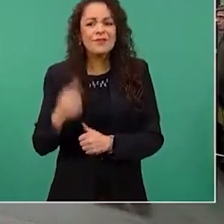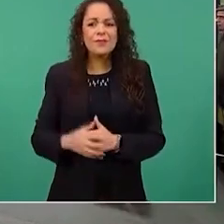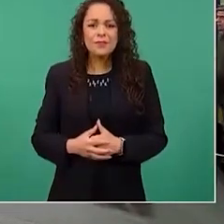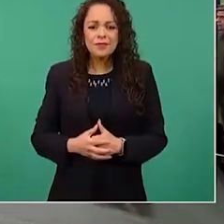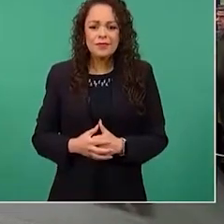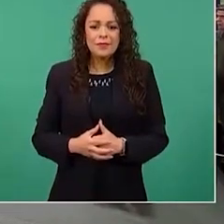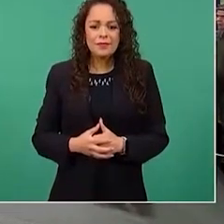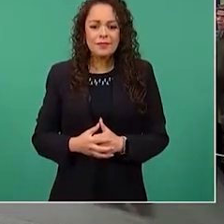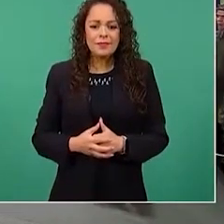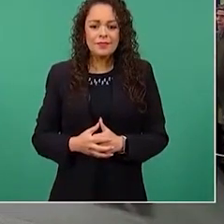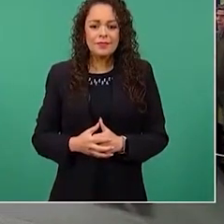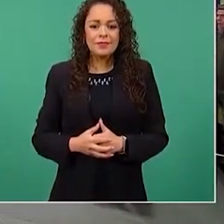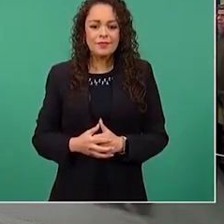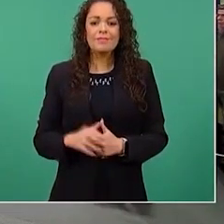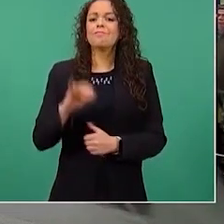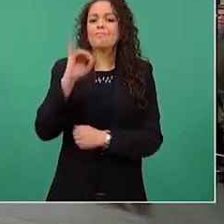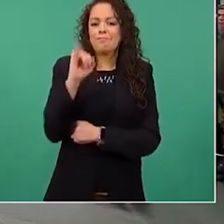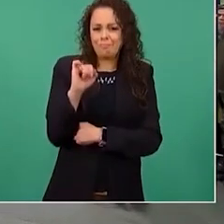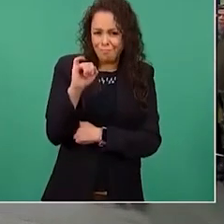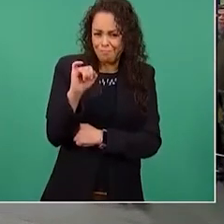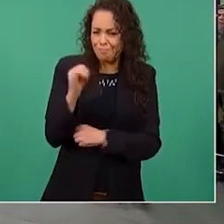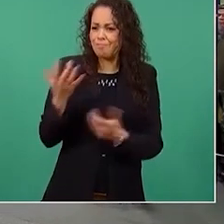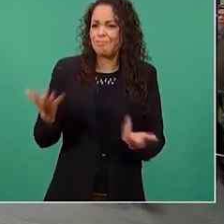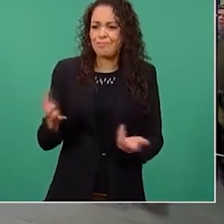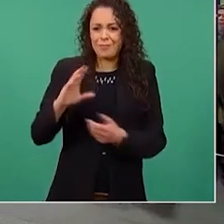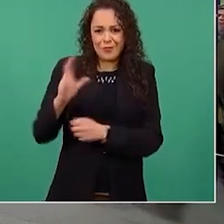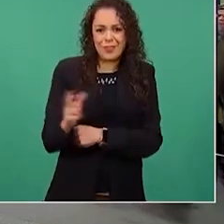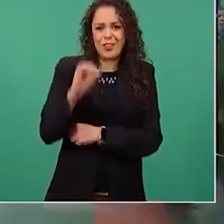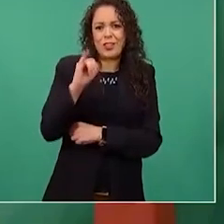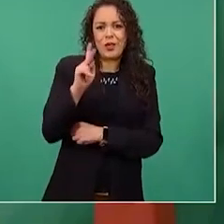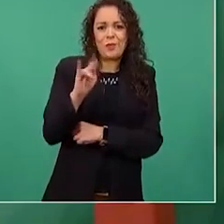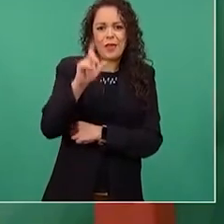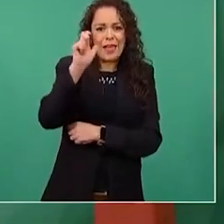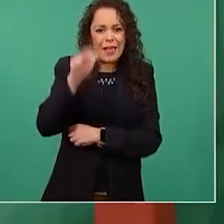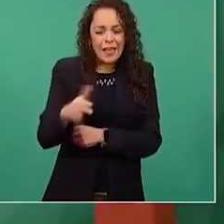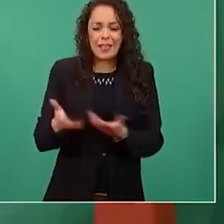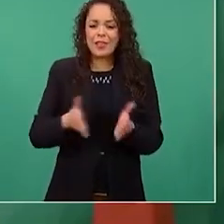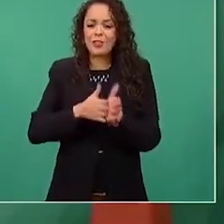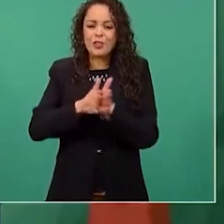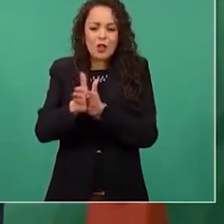Sí, chipilín y chocolate y hasta